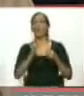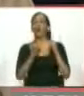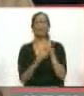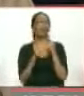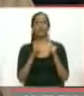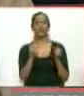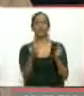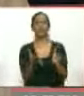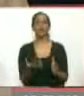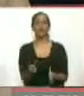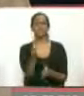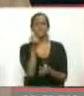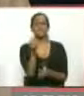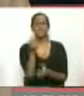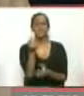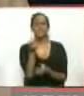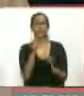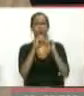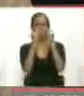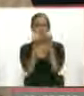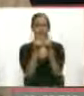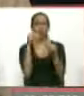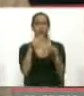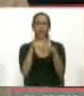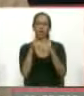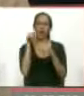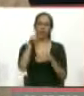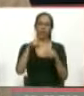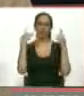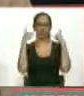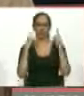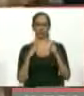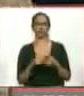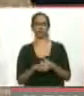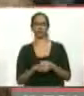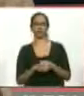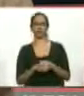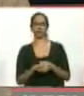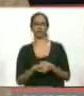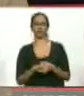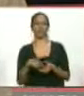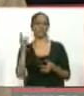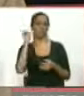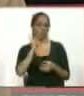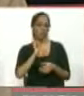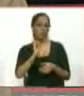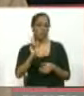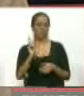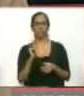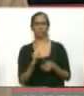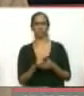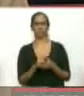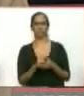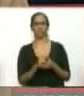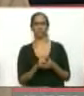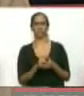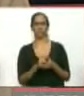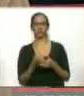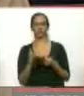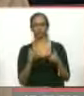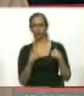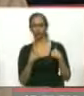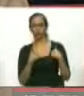ni siquiera organizar a los que votaron por él en la guaira que por cierto hoy mediana tarea de